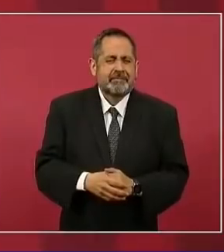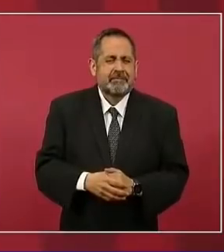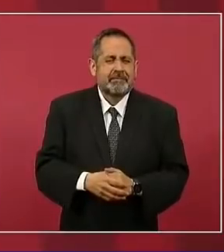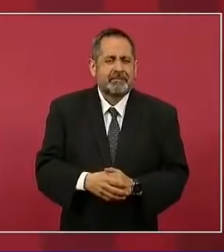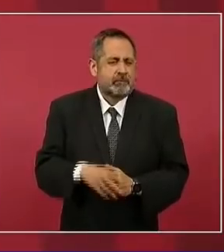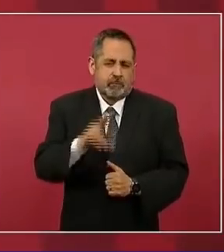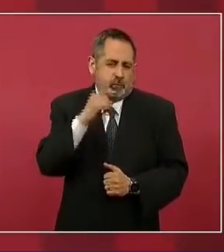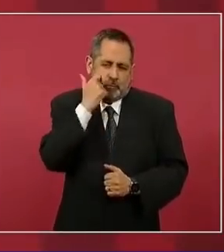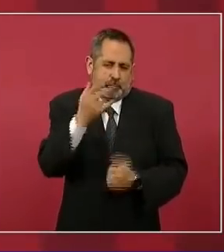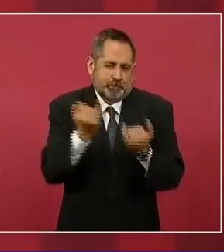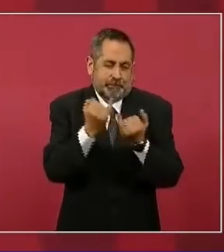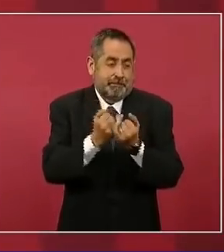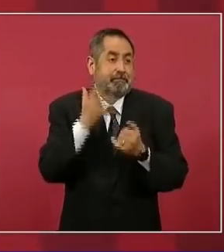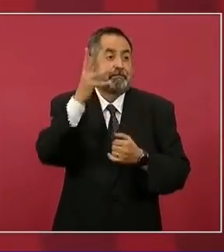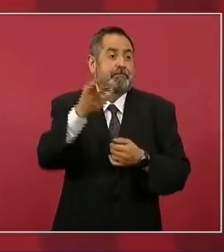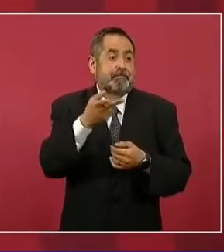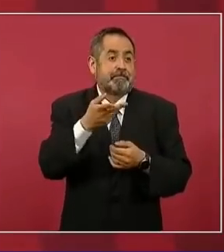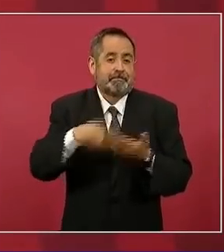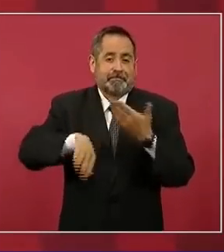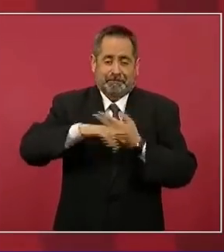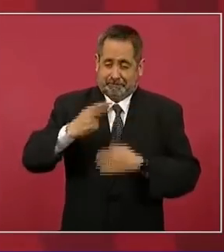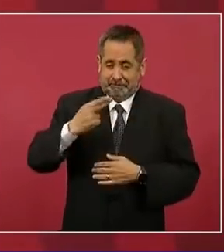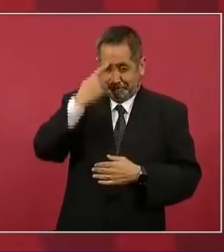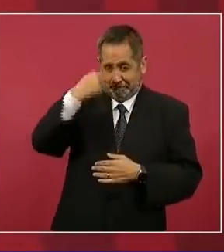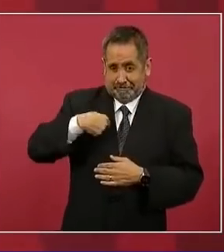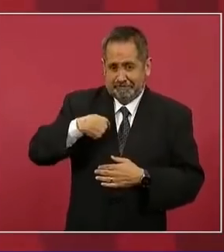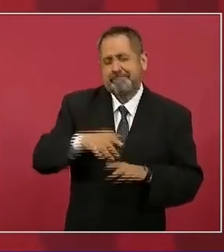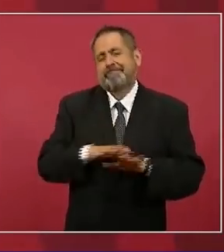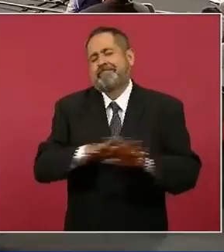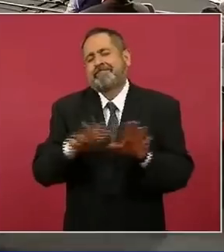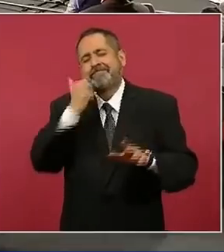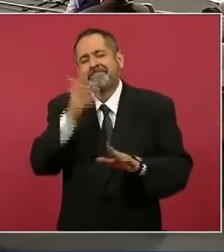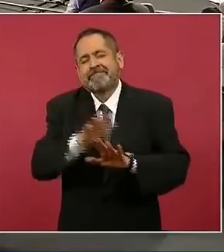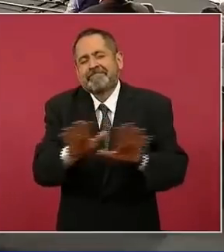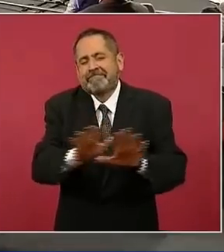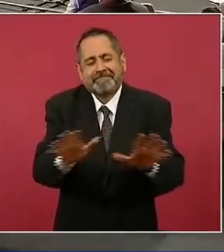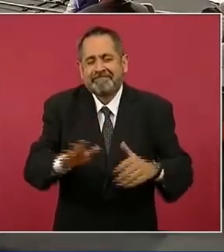pues no quiero tampoco así, ¿no? ¿Para qué las estatuas?